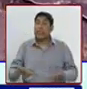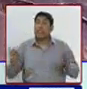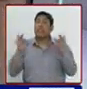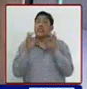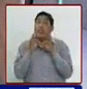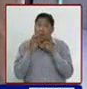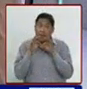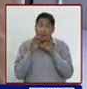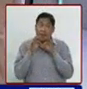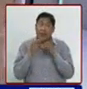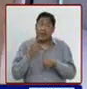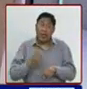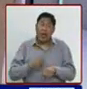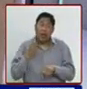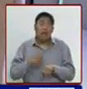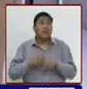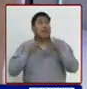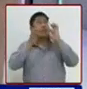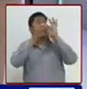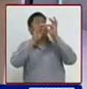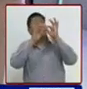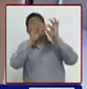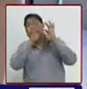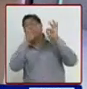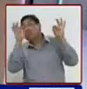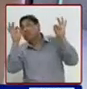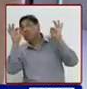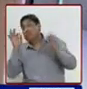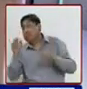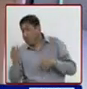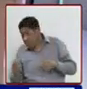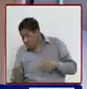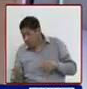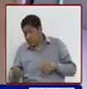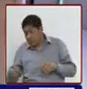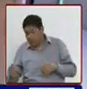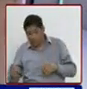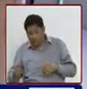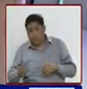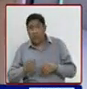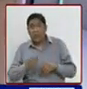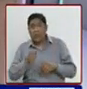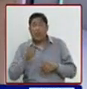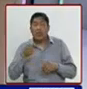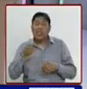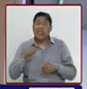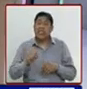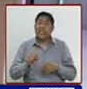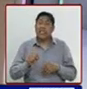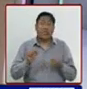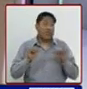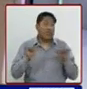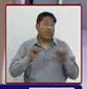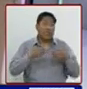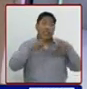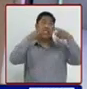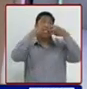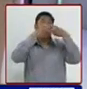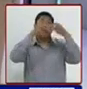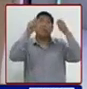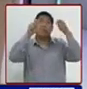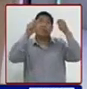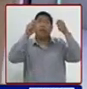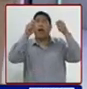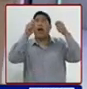es constantemente revisar, ¿no? No solo las mangueras de las garrafas Donato, también nuestras instalaciones eléctricas, que a